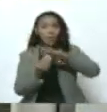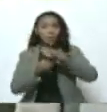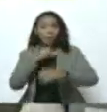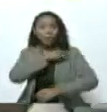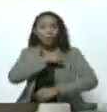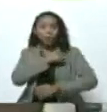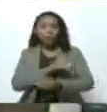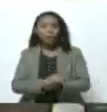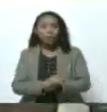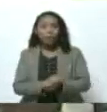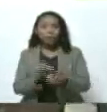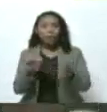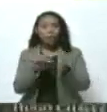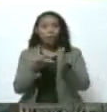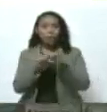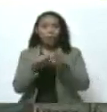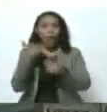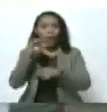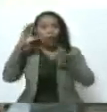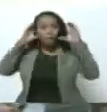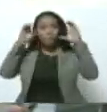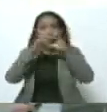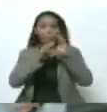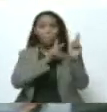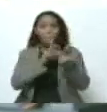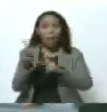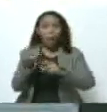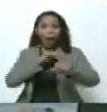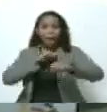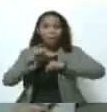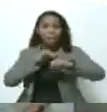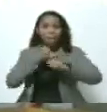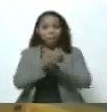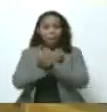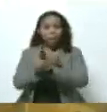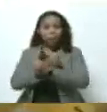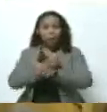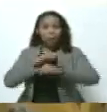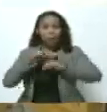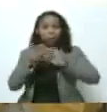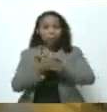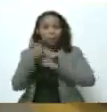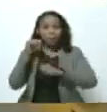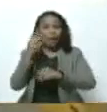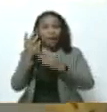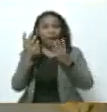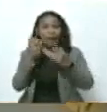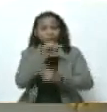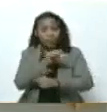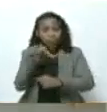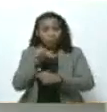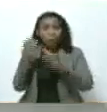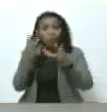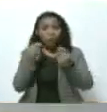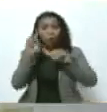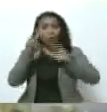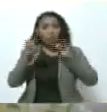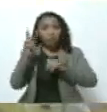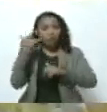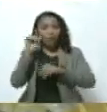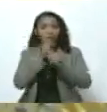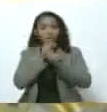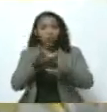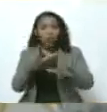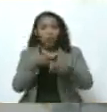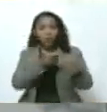misiones, donde se enfoca el plan Amor en Acción semana a semana. Ya está la semana número 12 de despliegue que tenemos, y llevamos, como